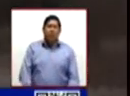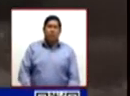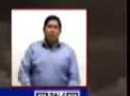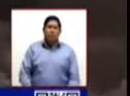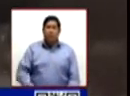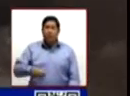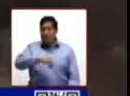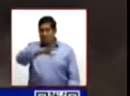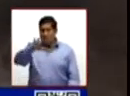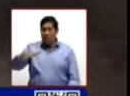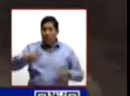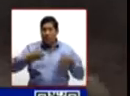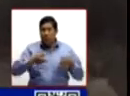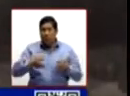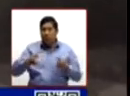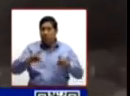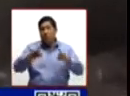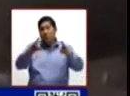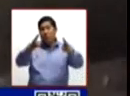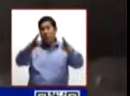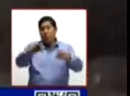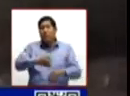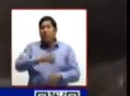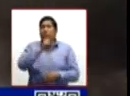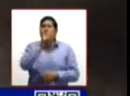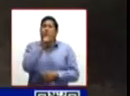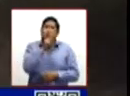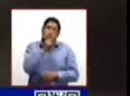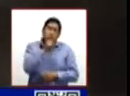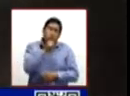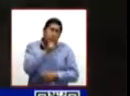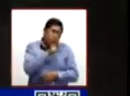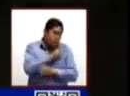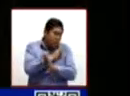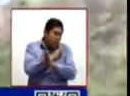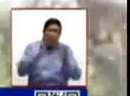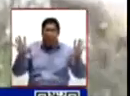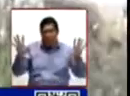Este camino, este lugar es totalmente silencioso.